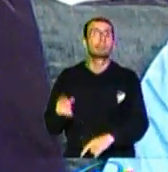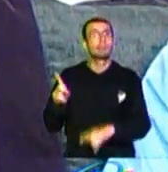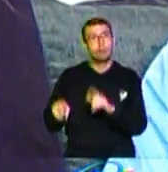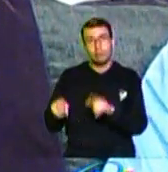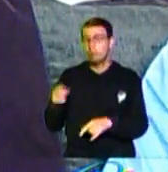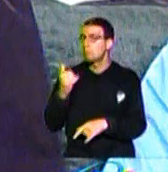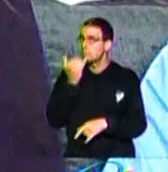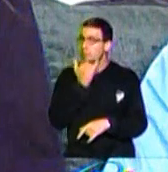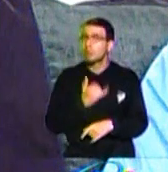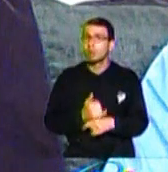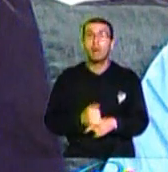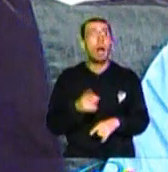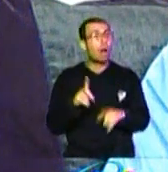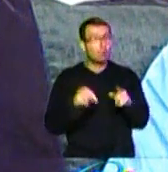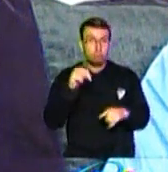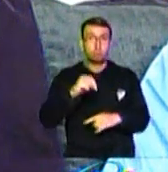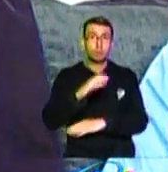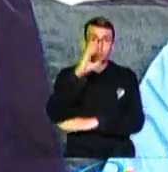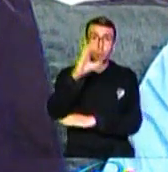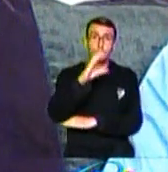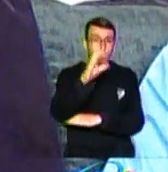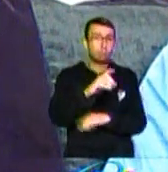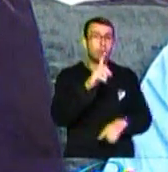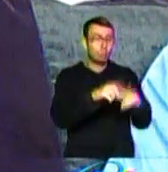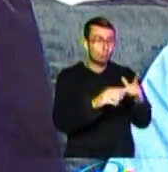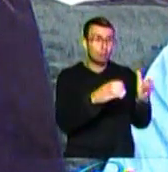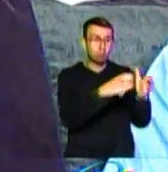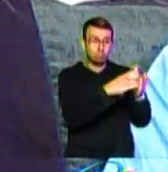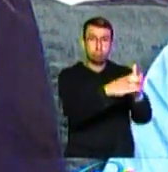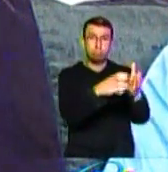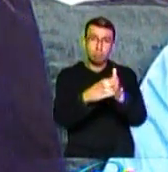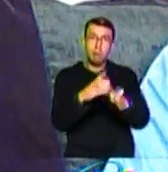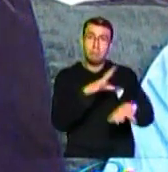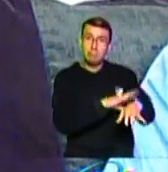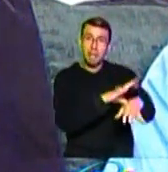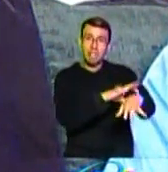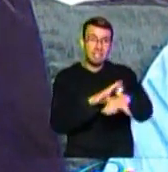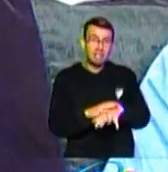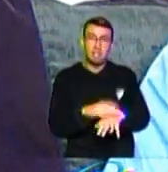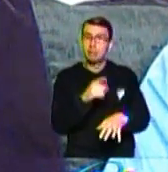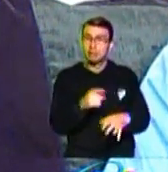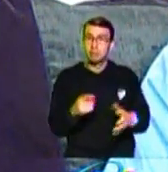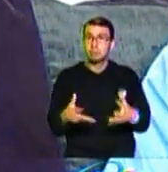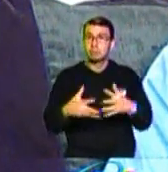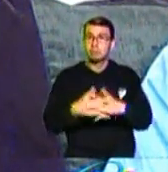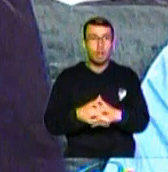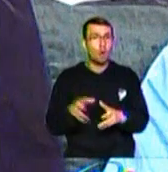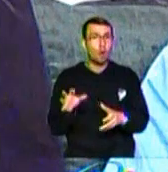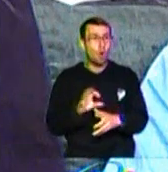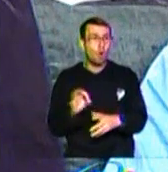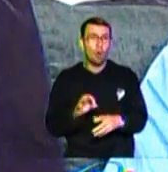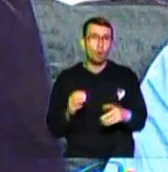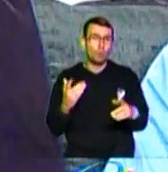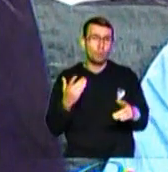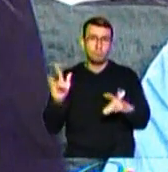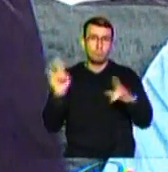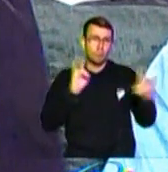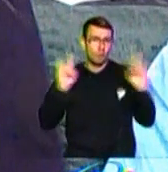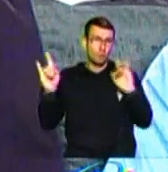entidades nacionales que le han hecho mucho daño a la medicina complementaria o biológica o como se quiera